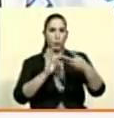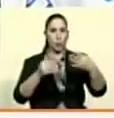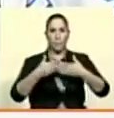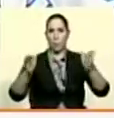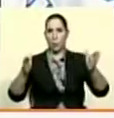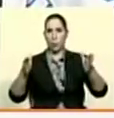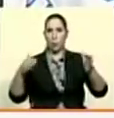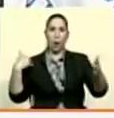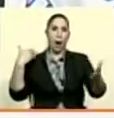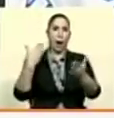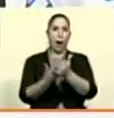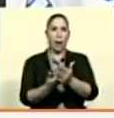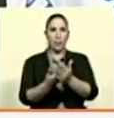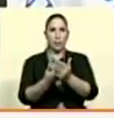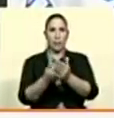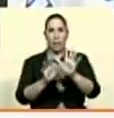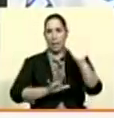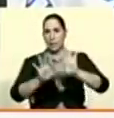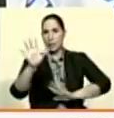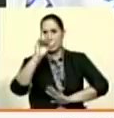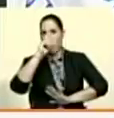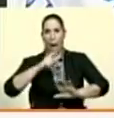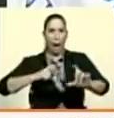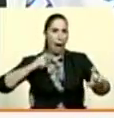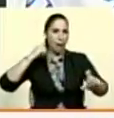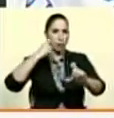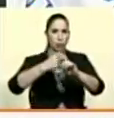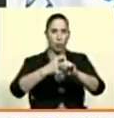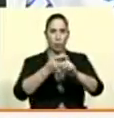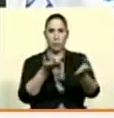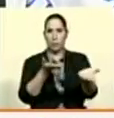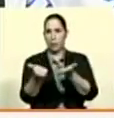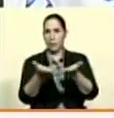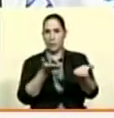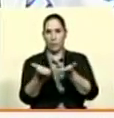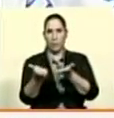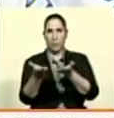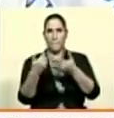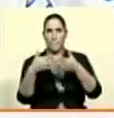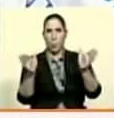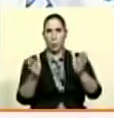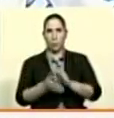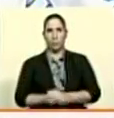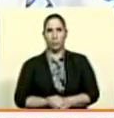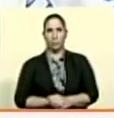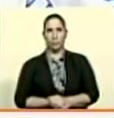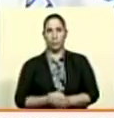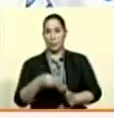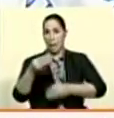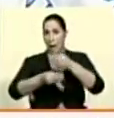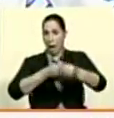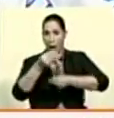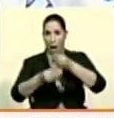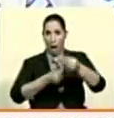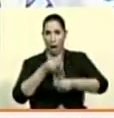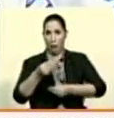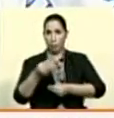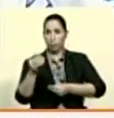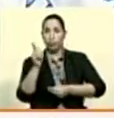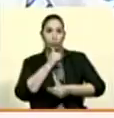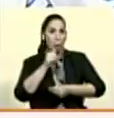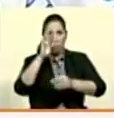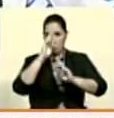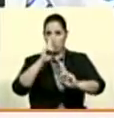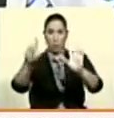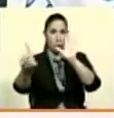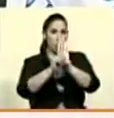un máximo de 15 años a los servidores y servidoras públicas que cometan irregularidades.